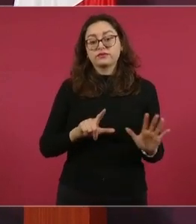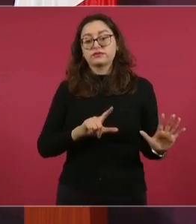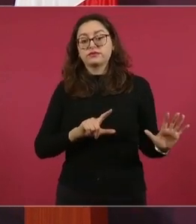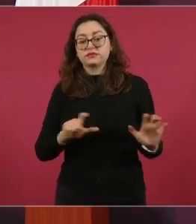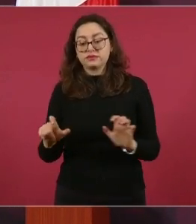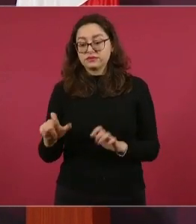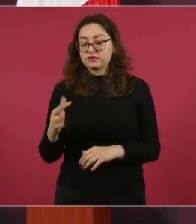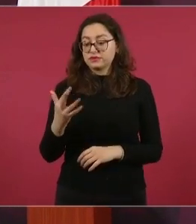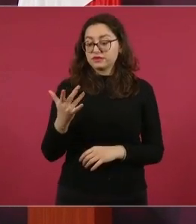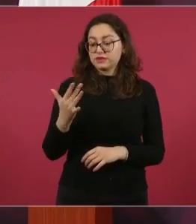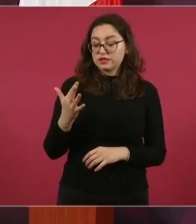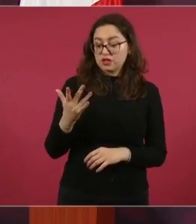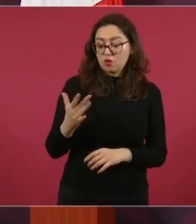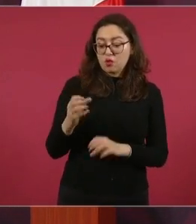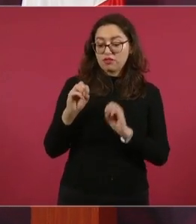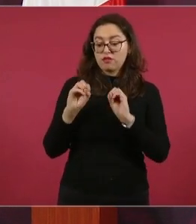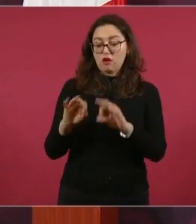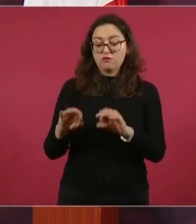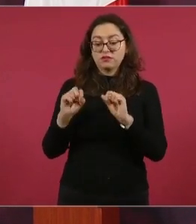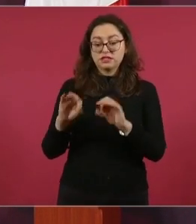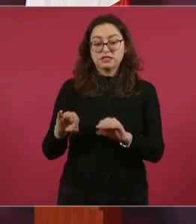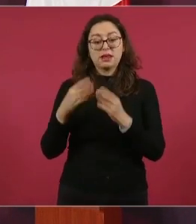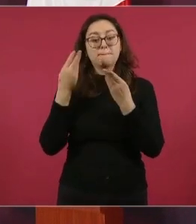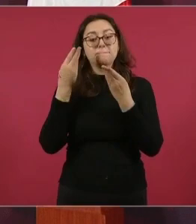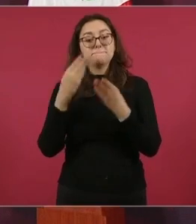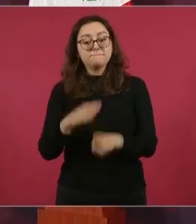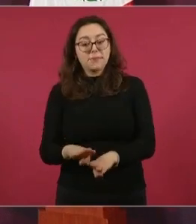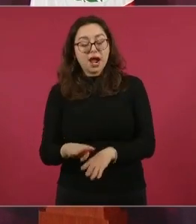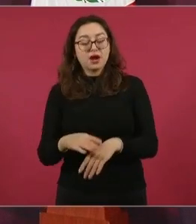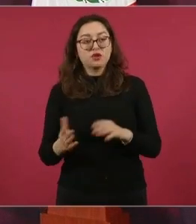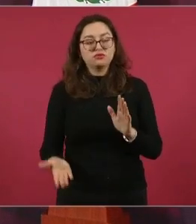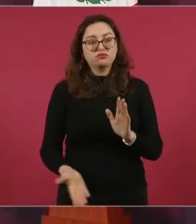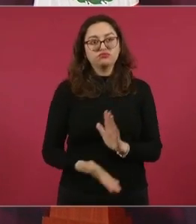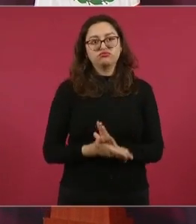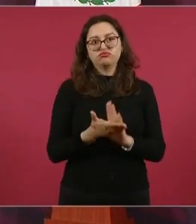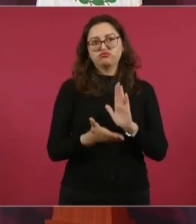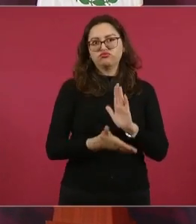750 sucursales del Banco del Bienestar.